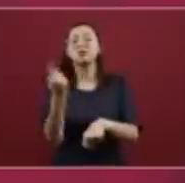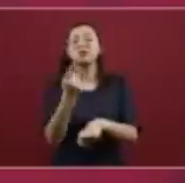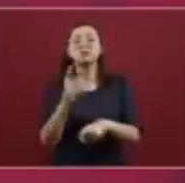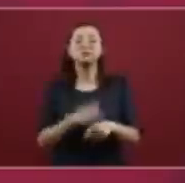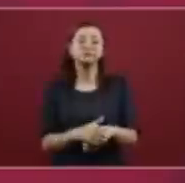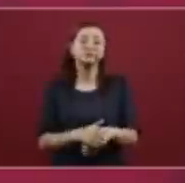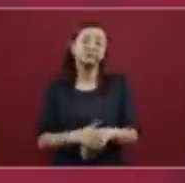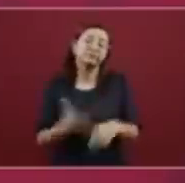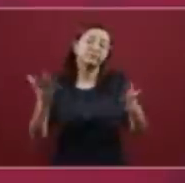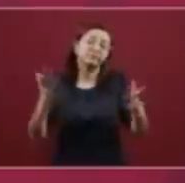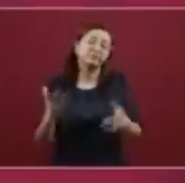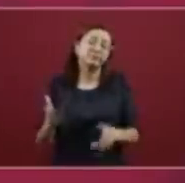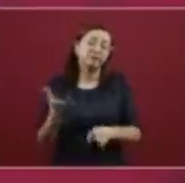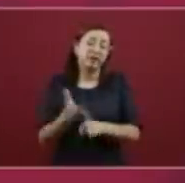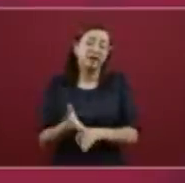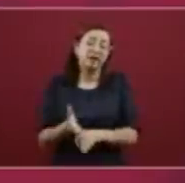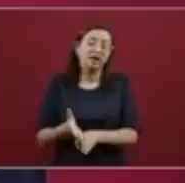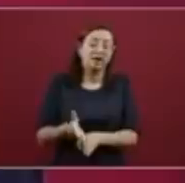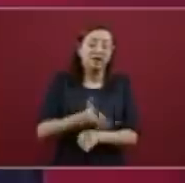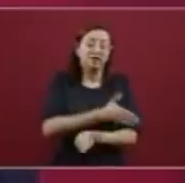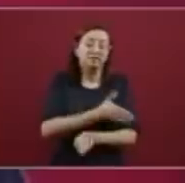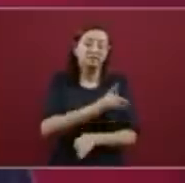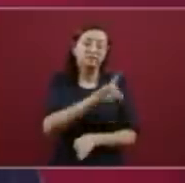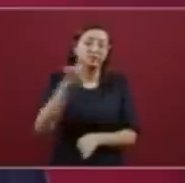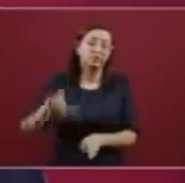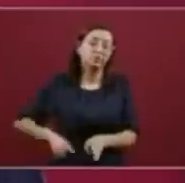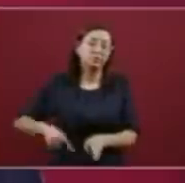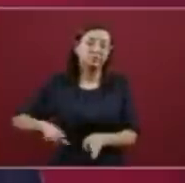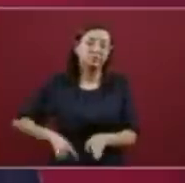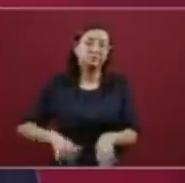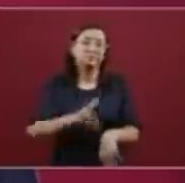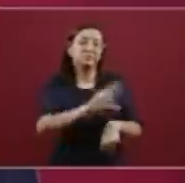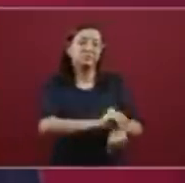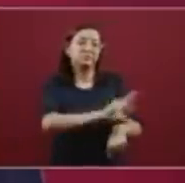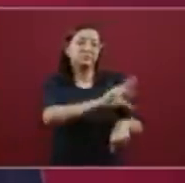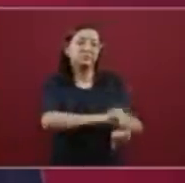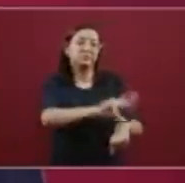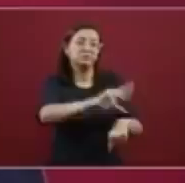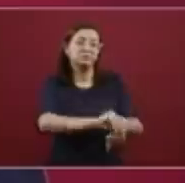su momento de conformidad con la ley.